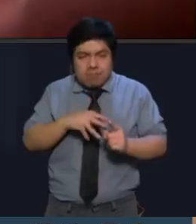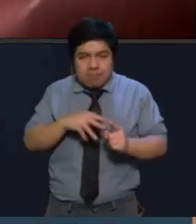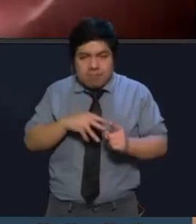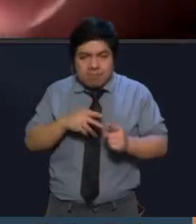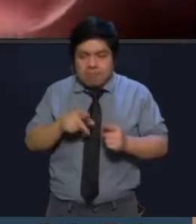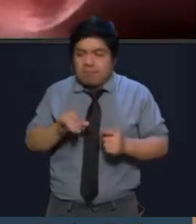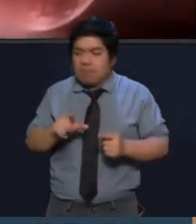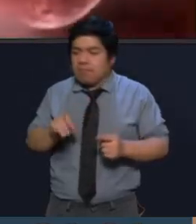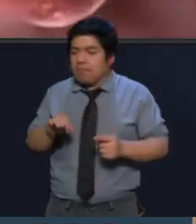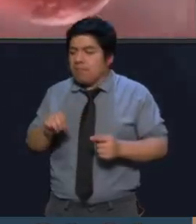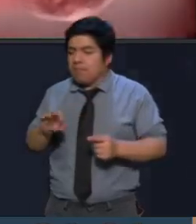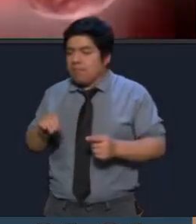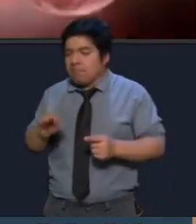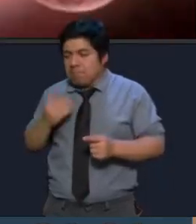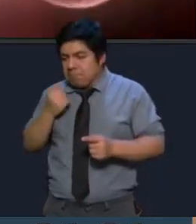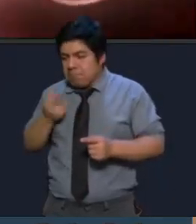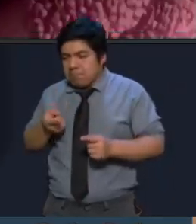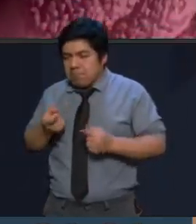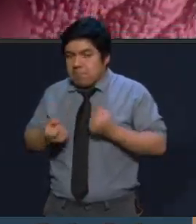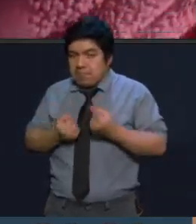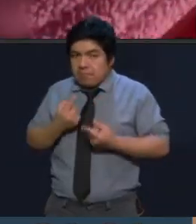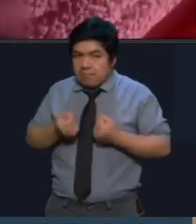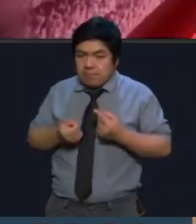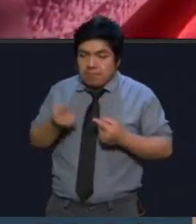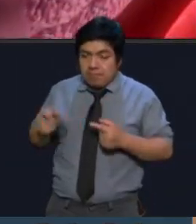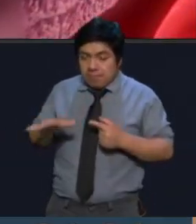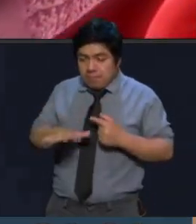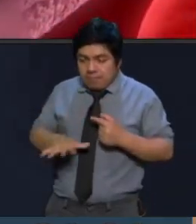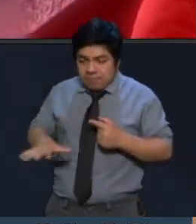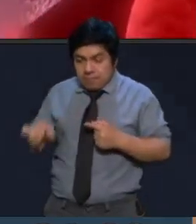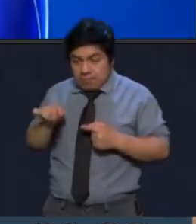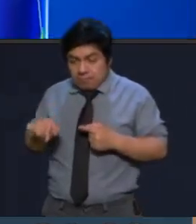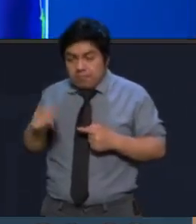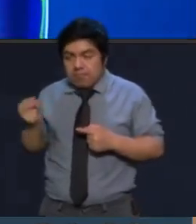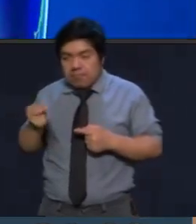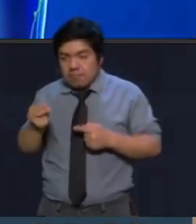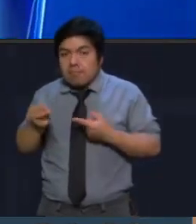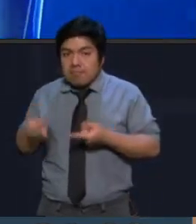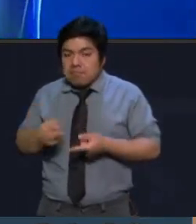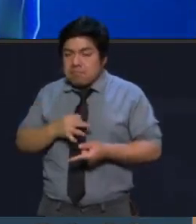el glifosato, pero para aquellas zonas que sí lo necesitan,